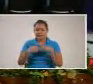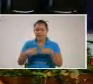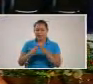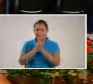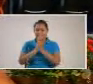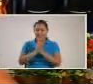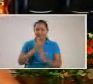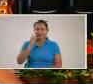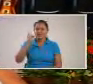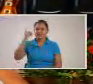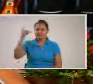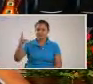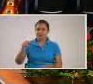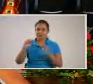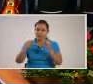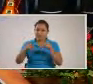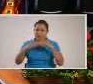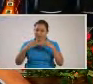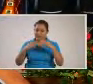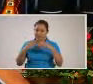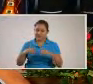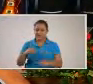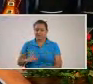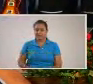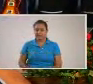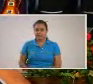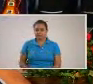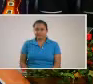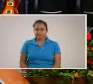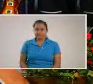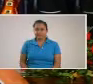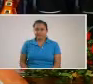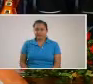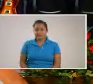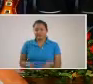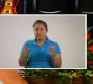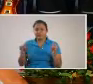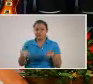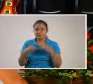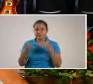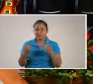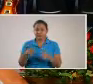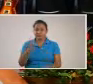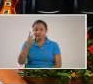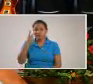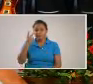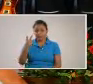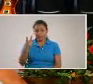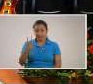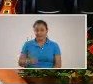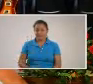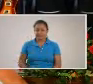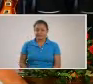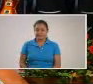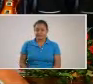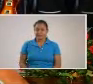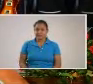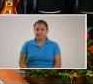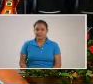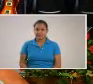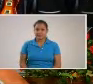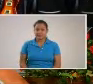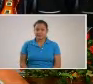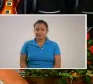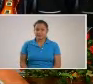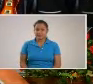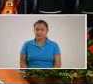Señor poder darme a entender de veras con esto. Entonces, note esto. Versículo, vamos a saltar un